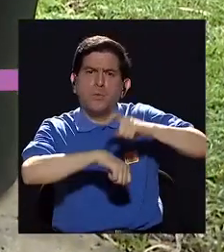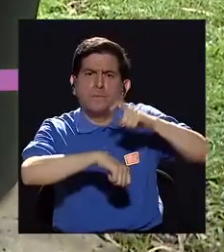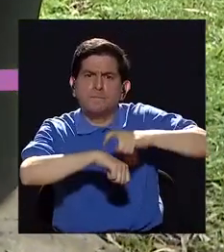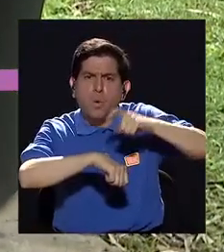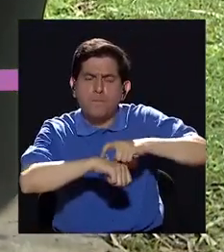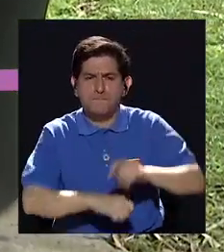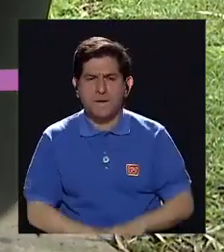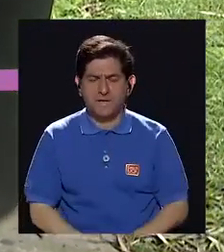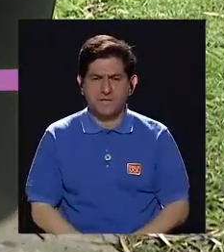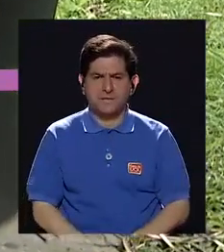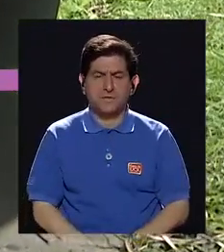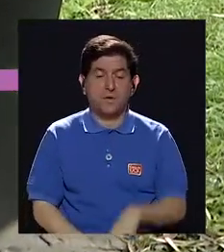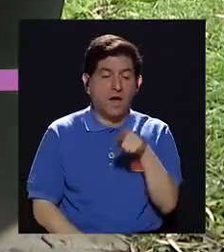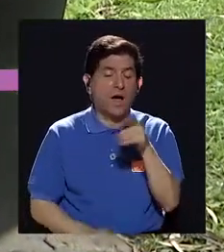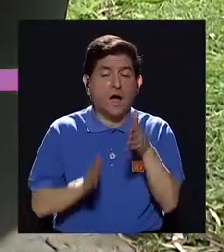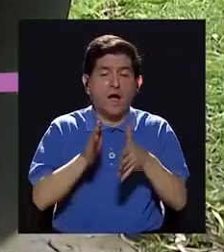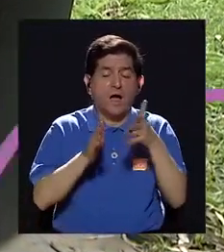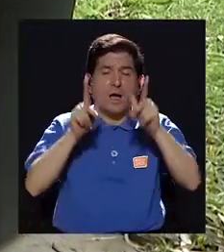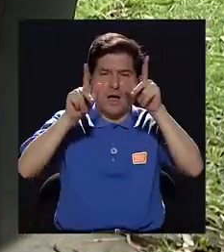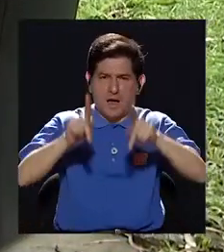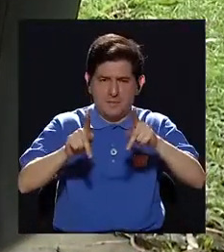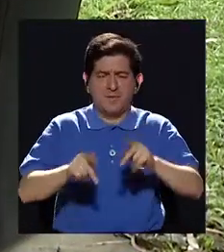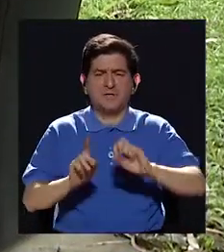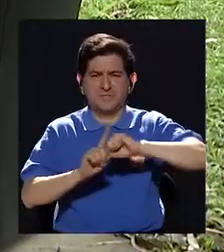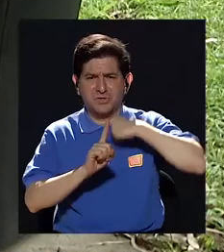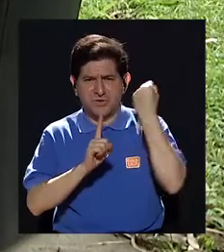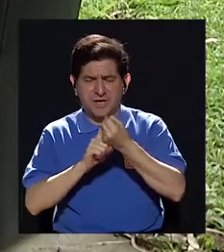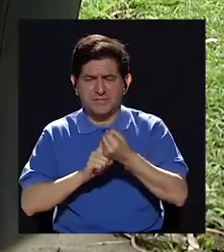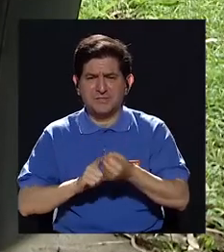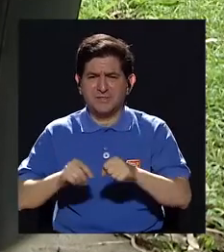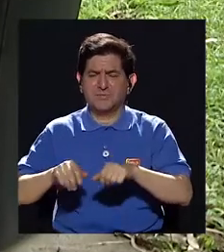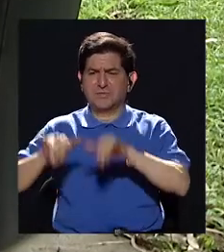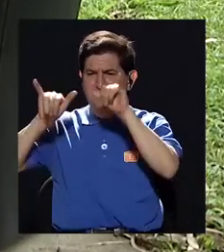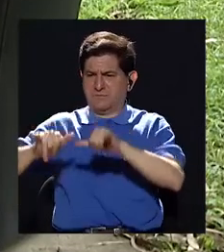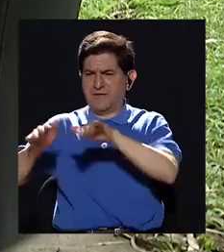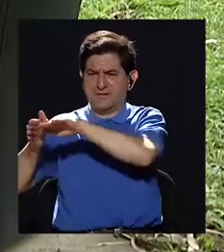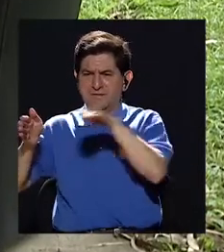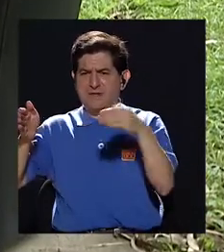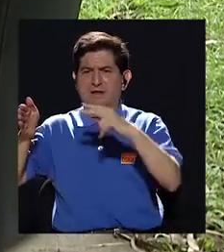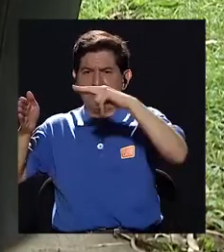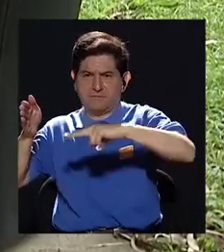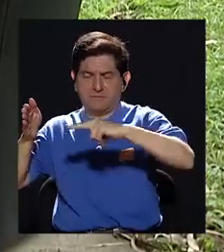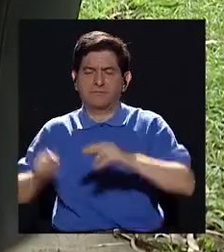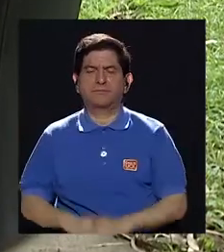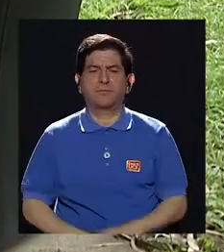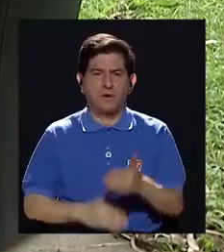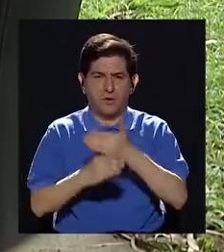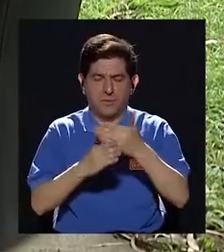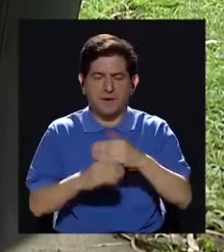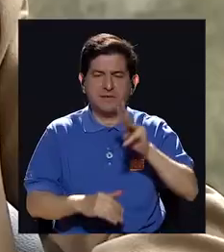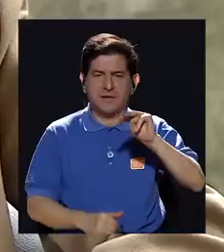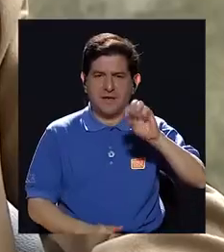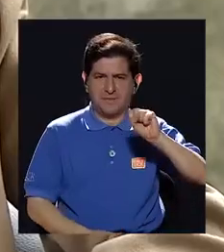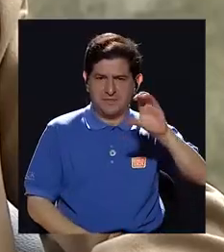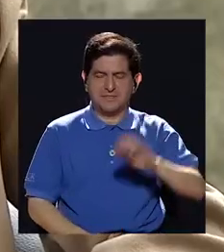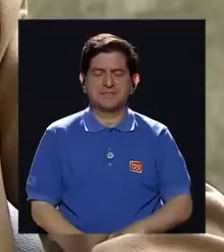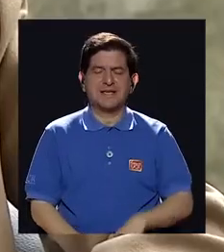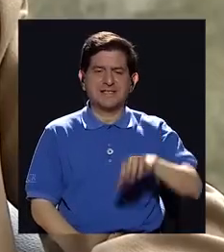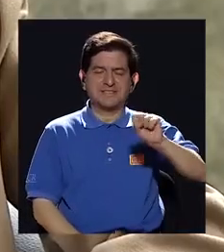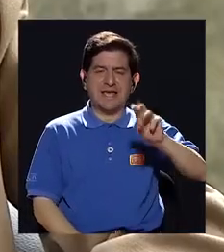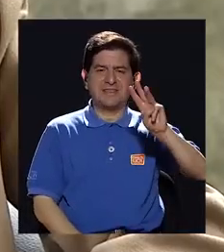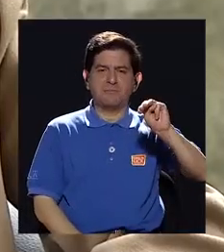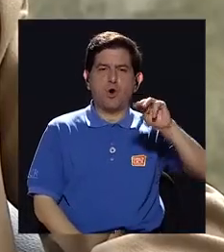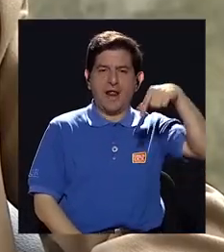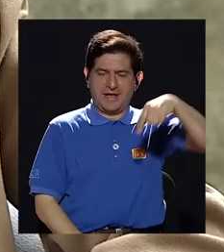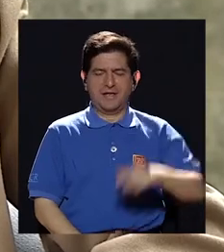hora de cuidar a una persona que se encuentra encamada. Para lo cual estamos compartiendo con la máster